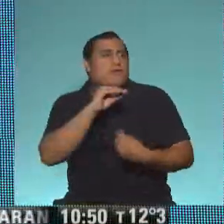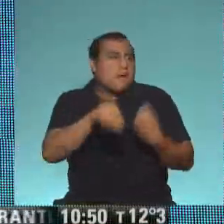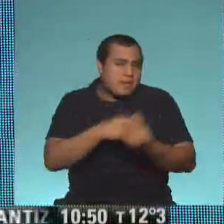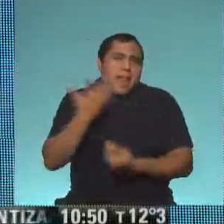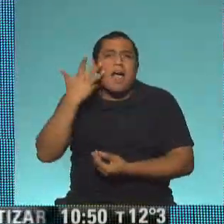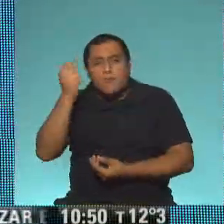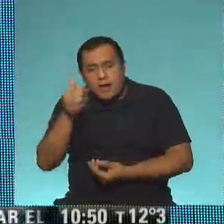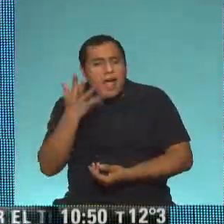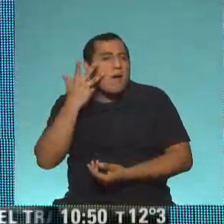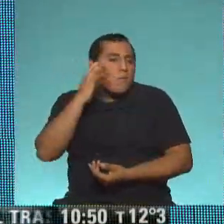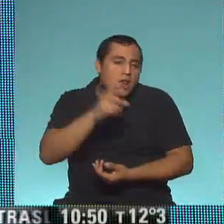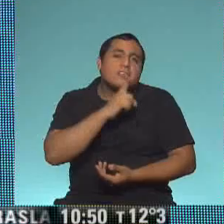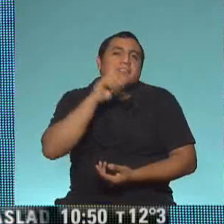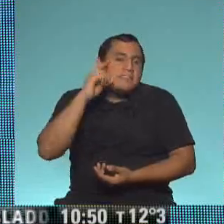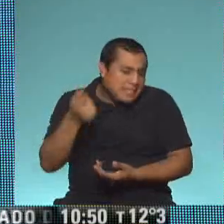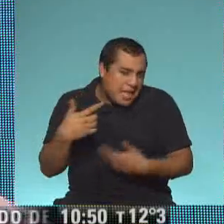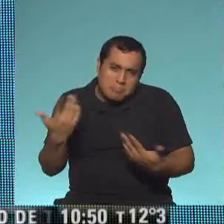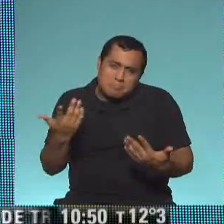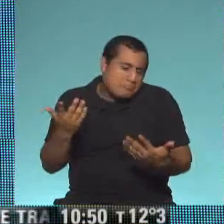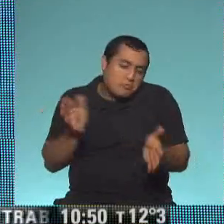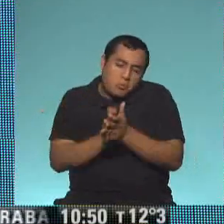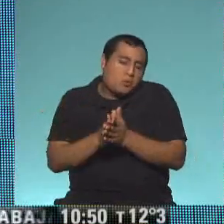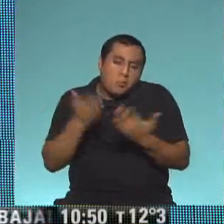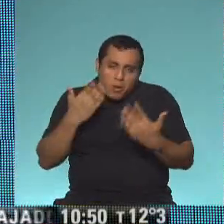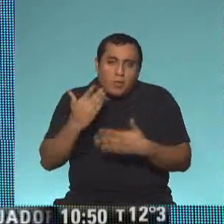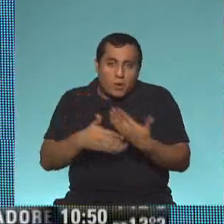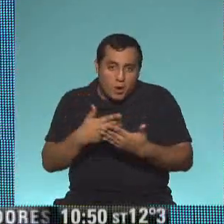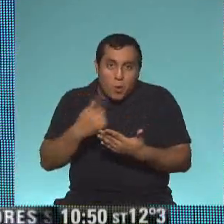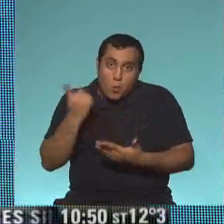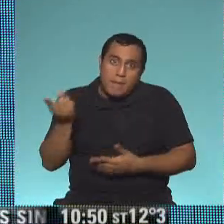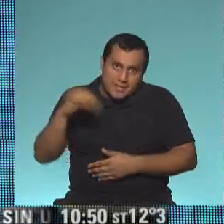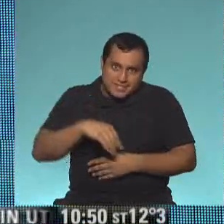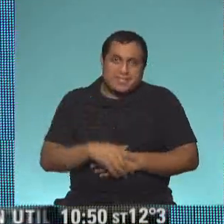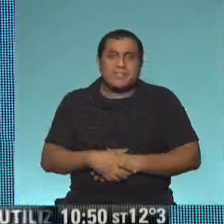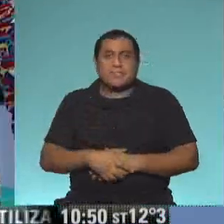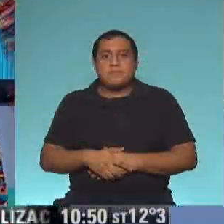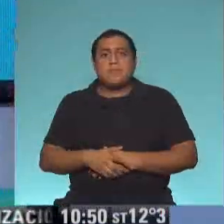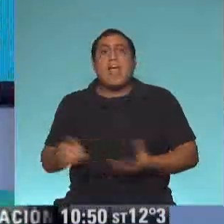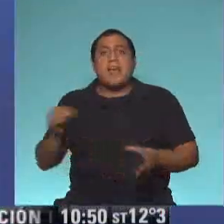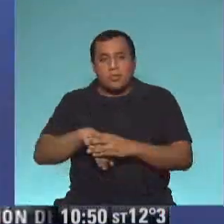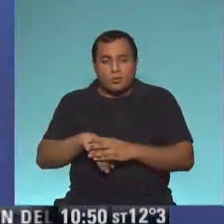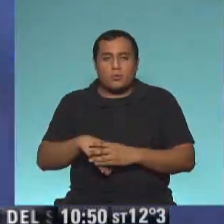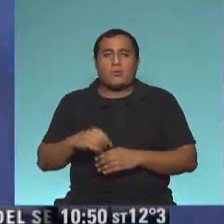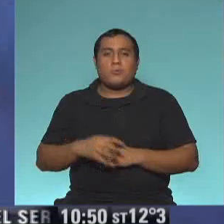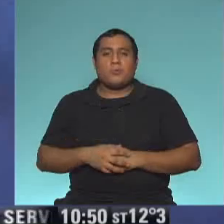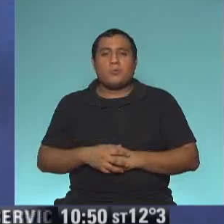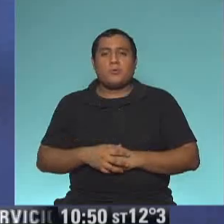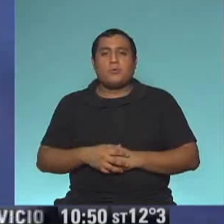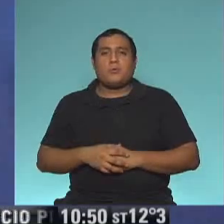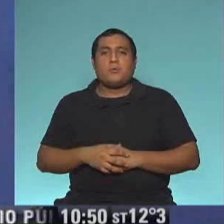la abuela, con la tía, con el que estemos en casa, ¿eh? Lo podemos seguir haciendo. ¿Probamos una vez más? Dale. Sí. ¿Listo? ¡Adentro!